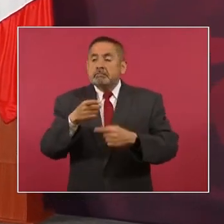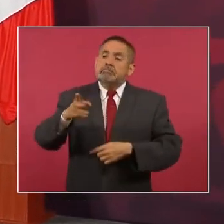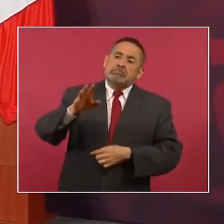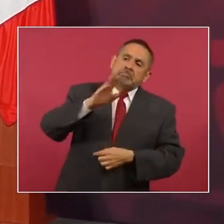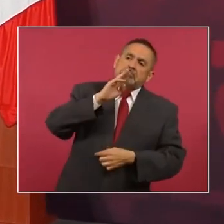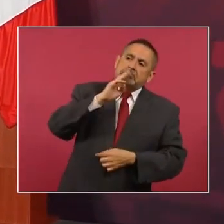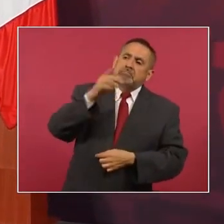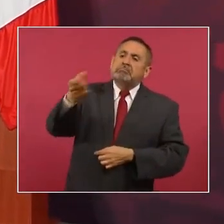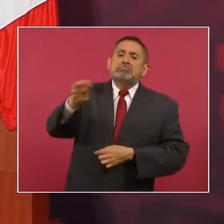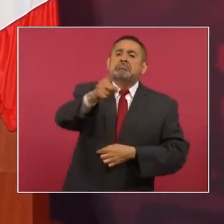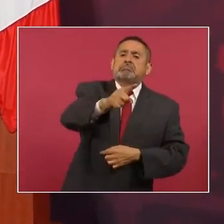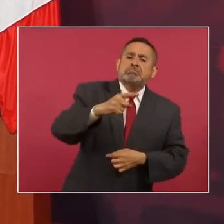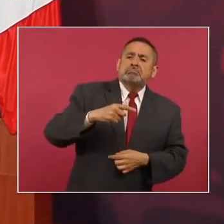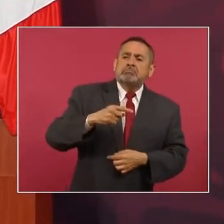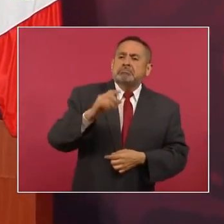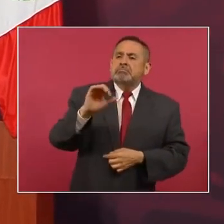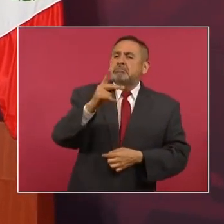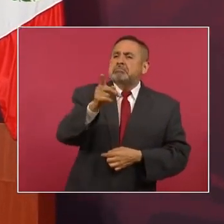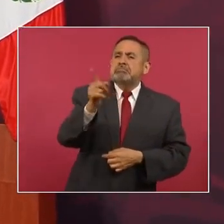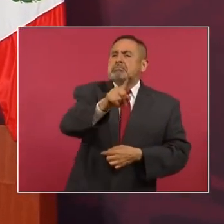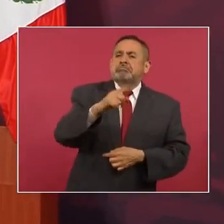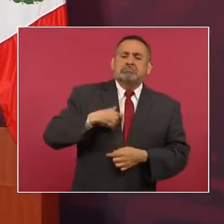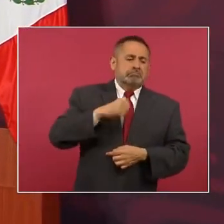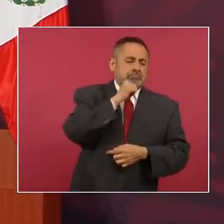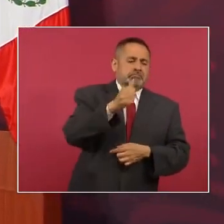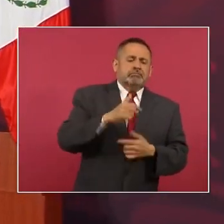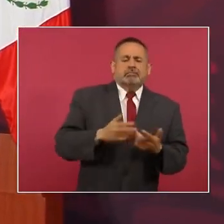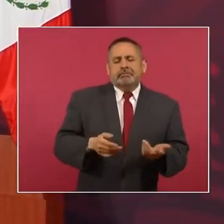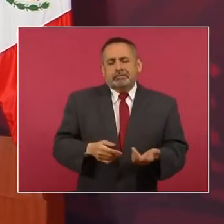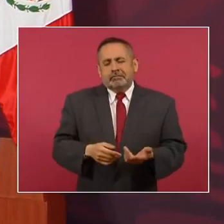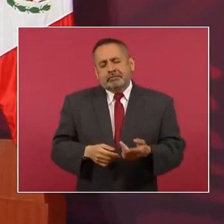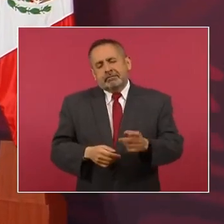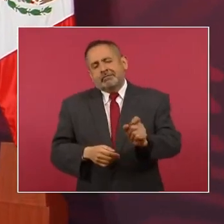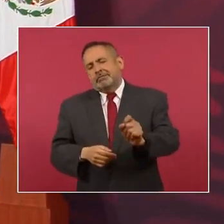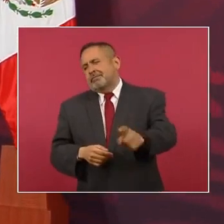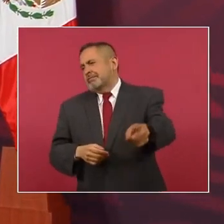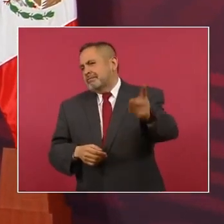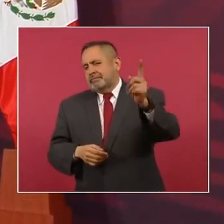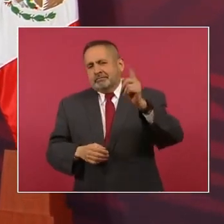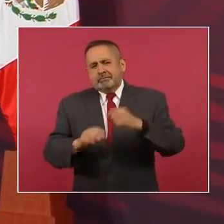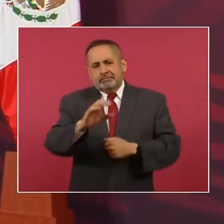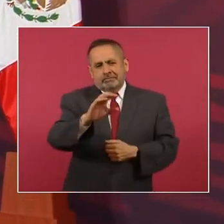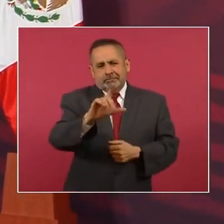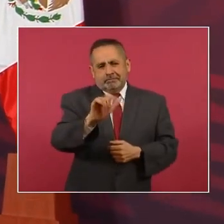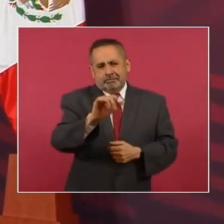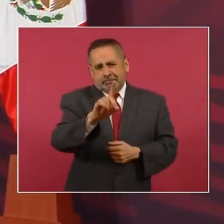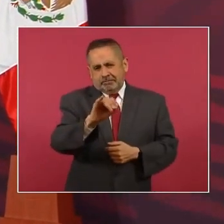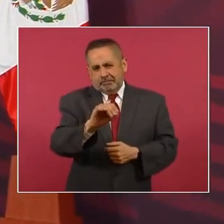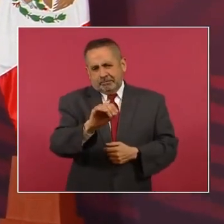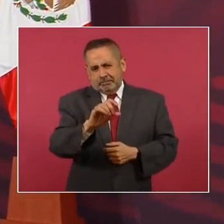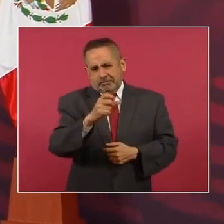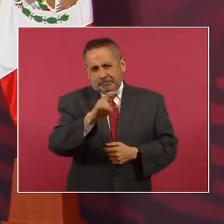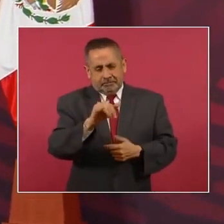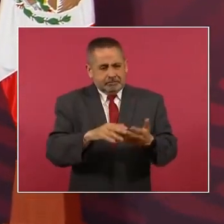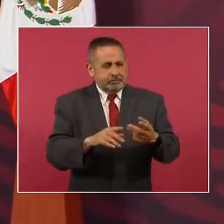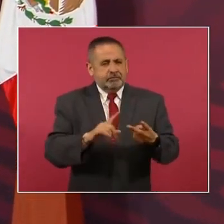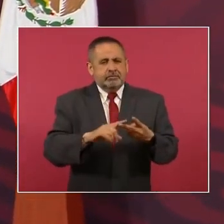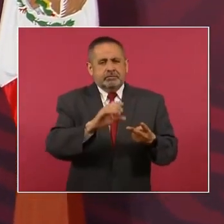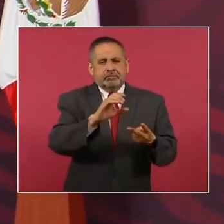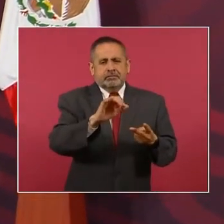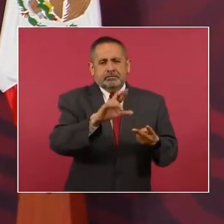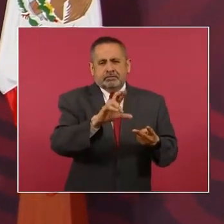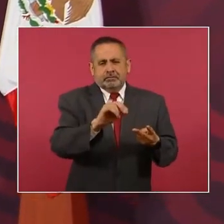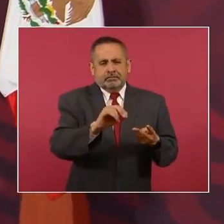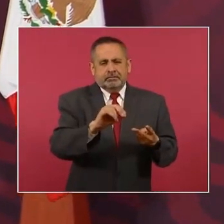mamá del Chapo, pues eso es lo que dice Claudio X González, ¿no? O Ciro Gómez